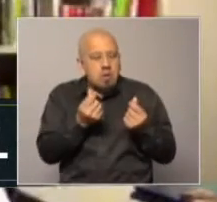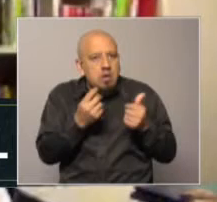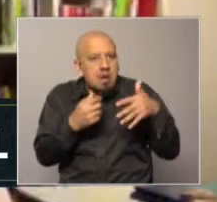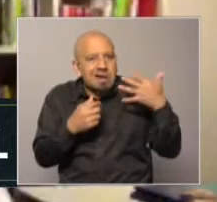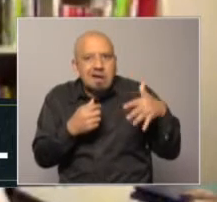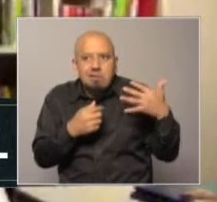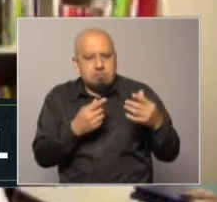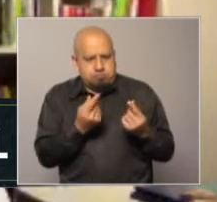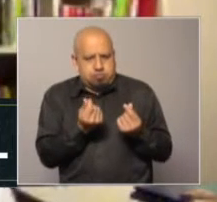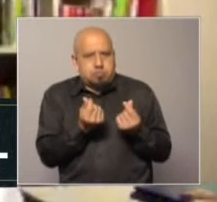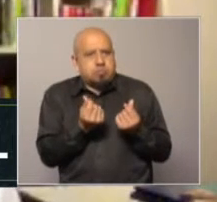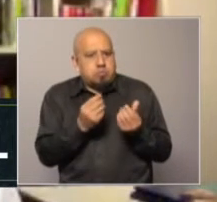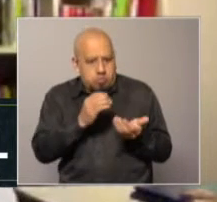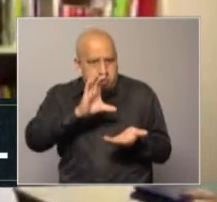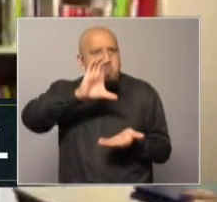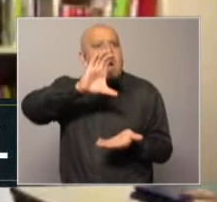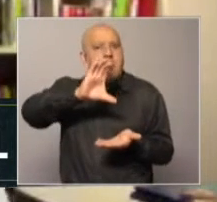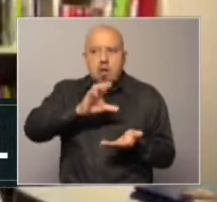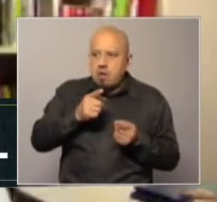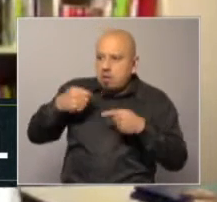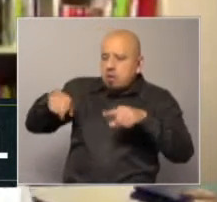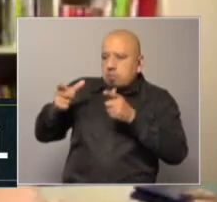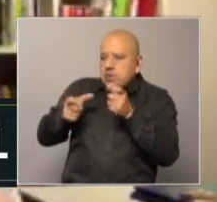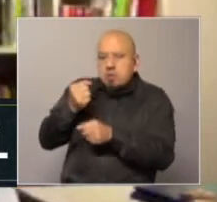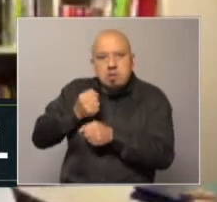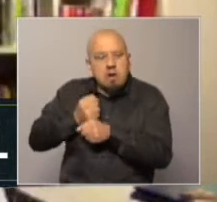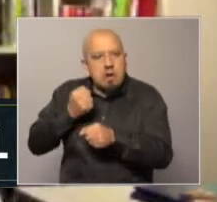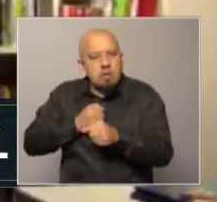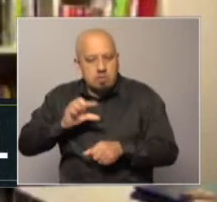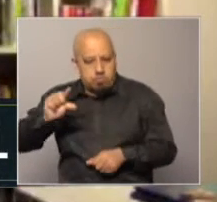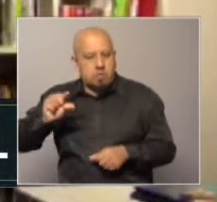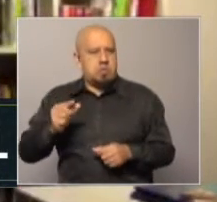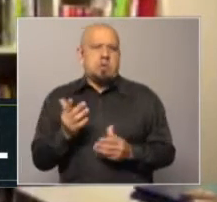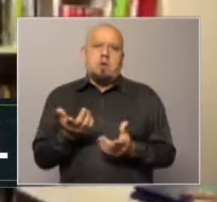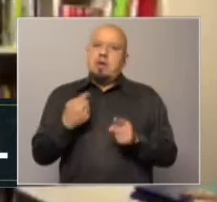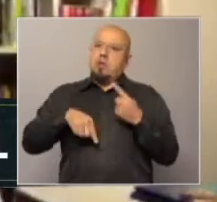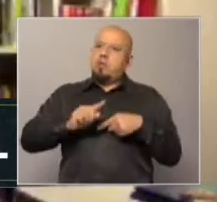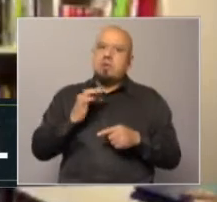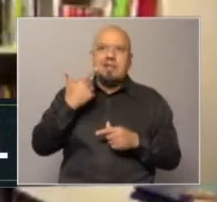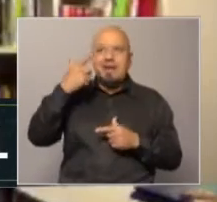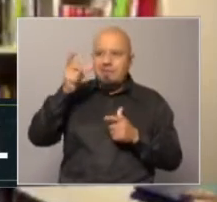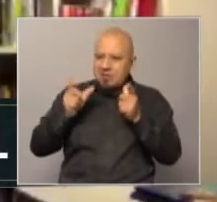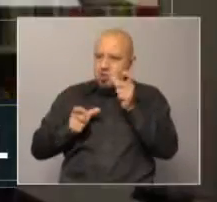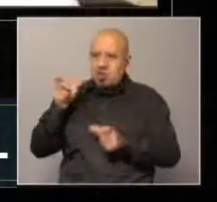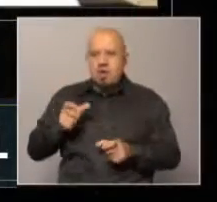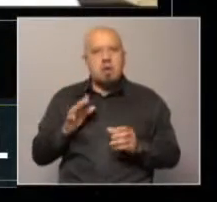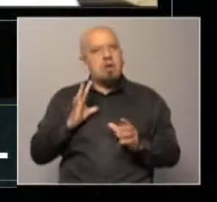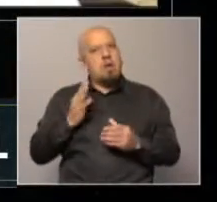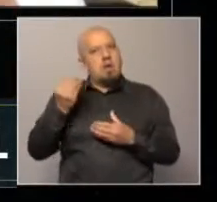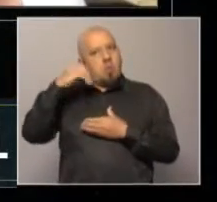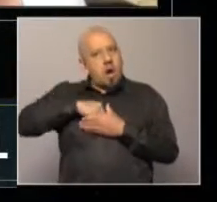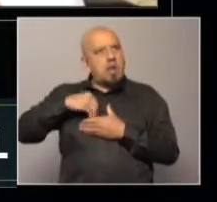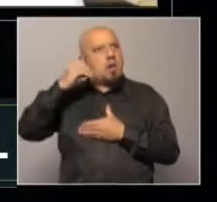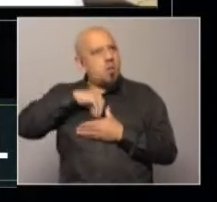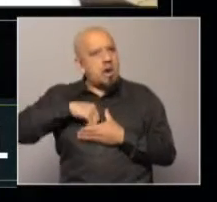la desproporción que yo creo que se fue acumulando esta frustración. Eso por una parte respecto de